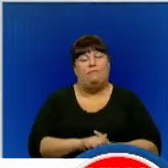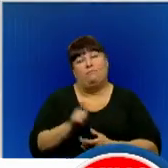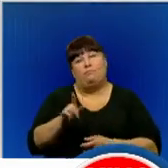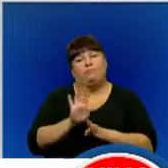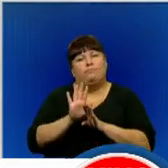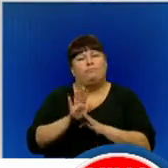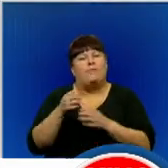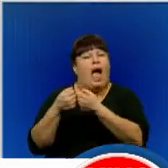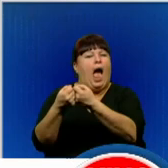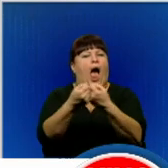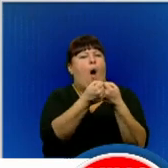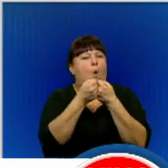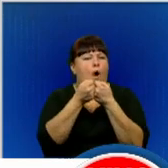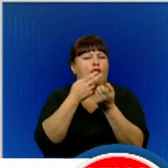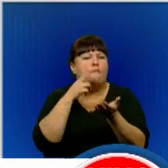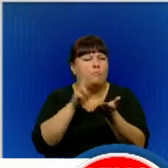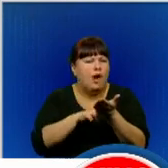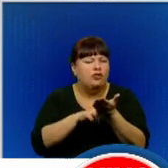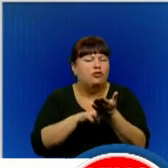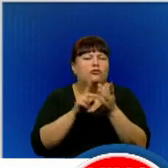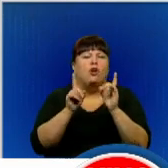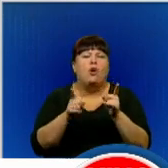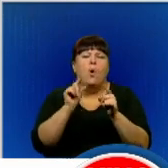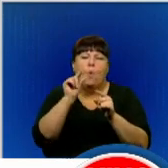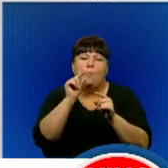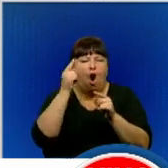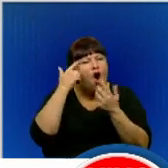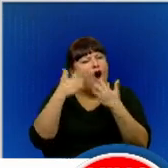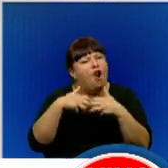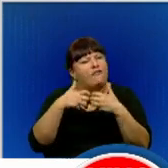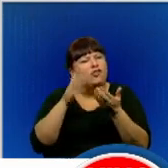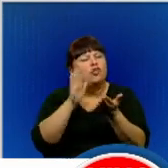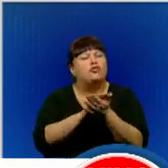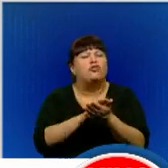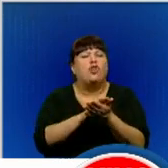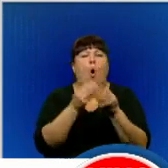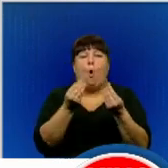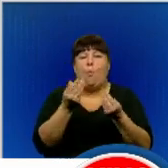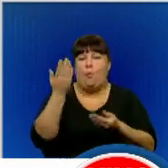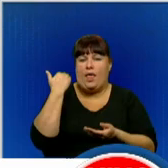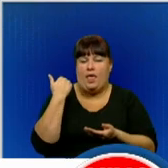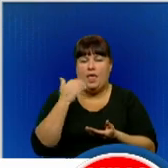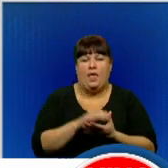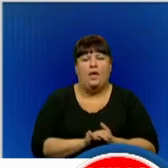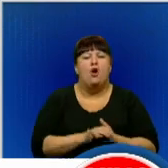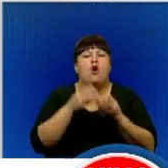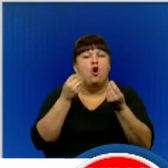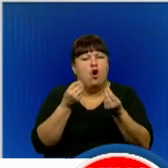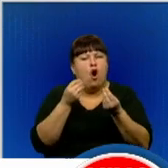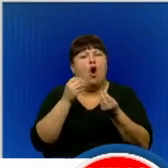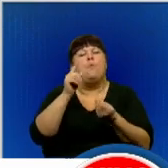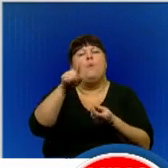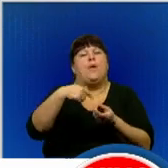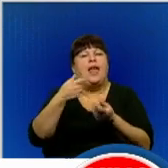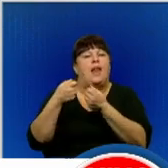esta adenda del consenso hacer una pequeña reflexión sobre lo que pasó y cómo se deriva